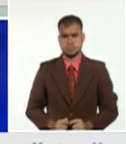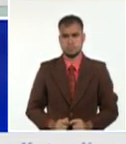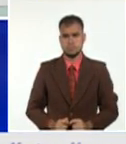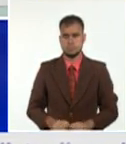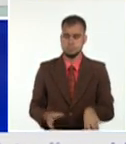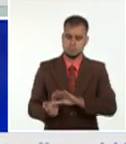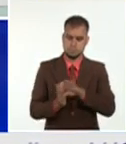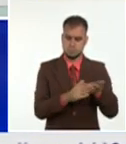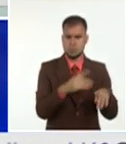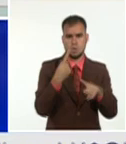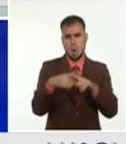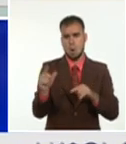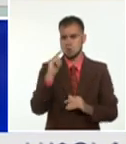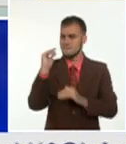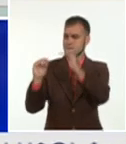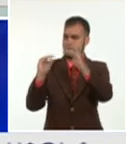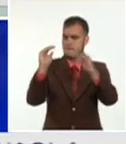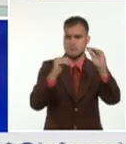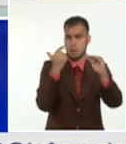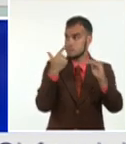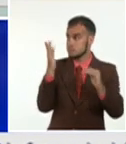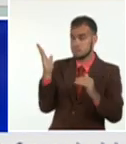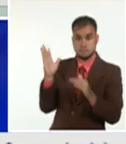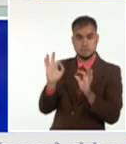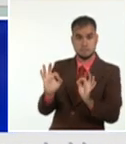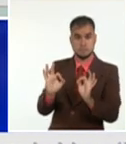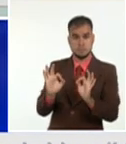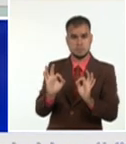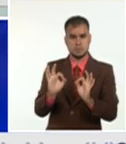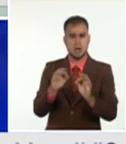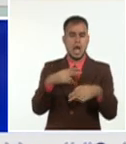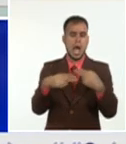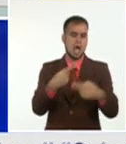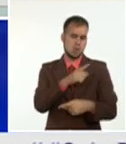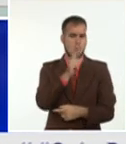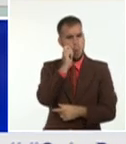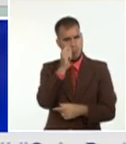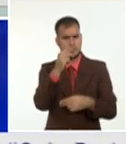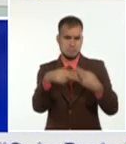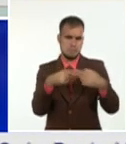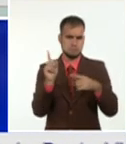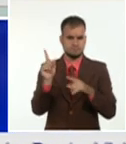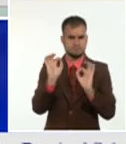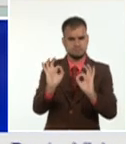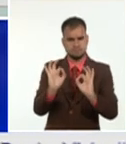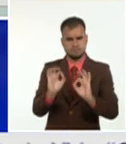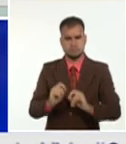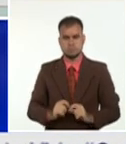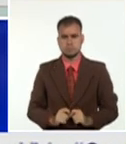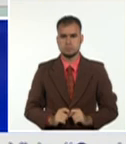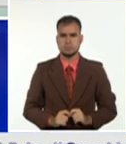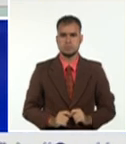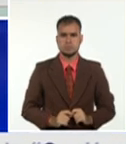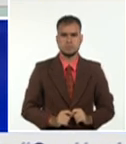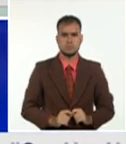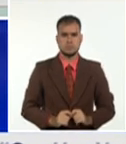geógrafo Roberto Romero nos elaboró en el día de ayer, donde pudo